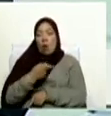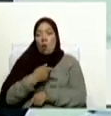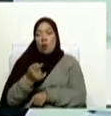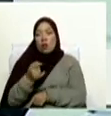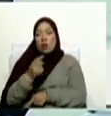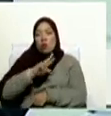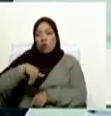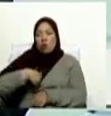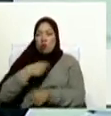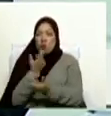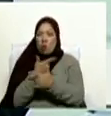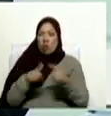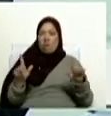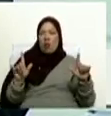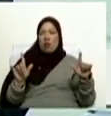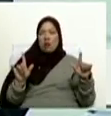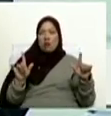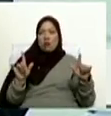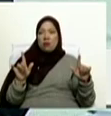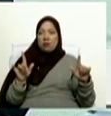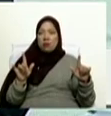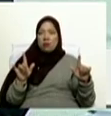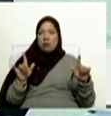la nuestra